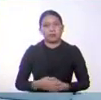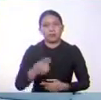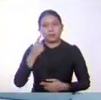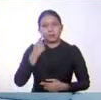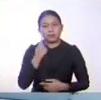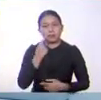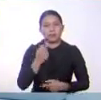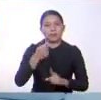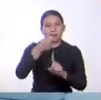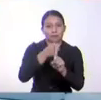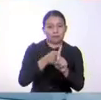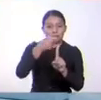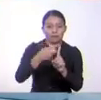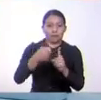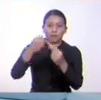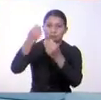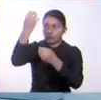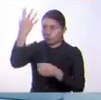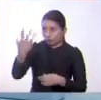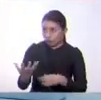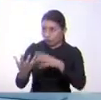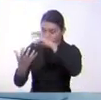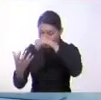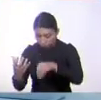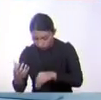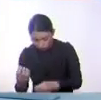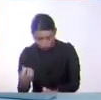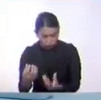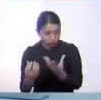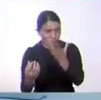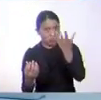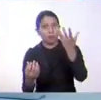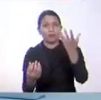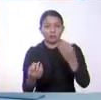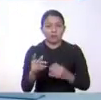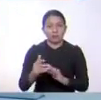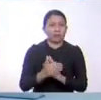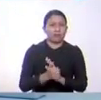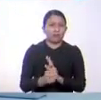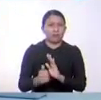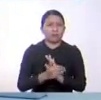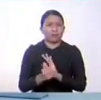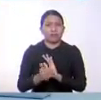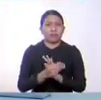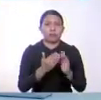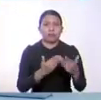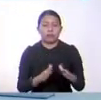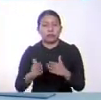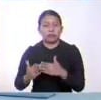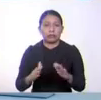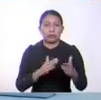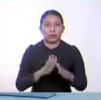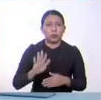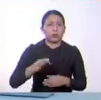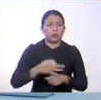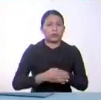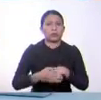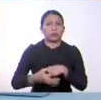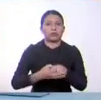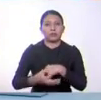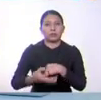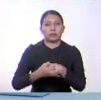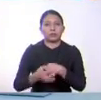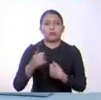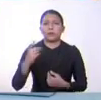clonación vegetal. Las plantas que tienen una gran capacidad para desdiferenciar a todas sus células son